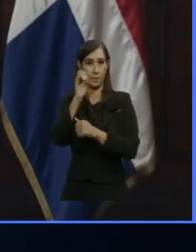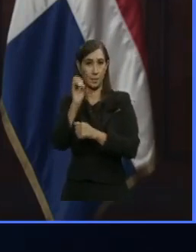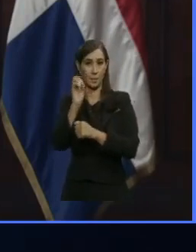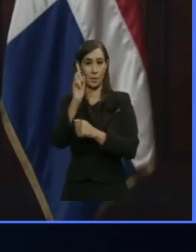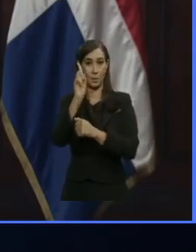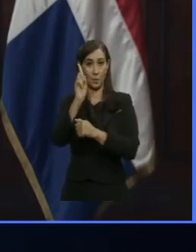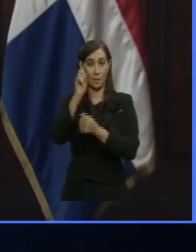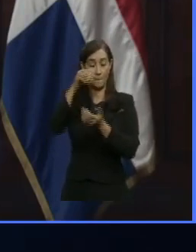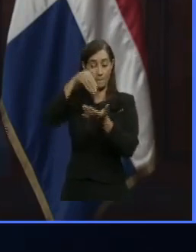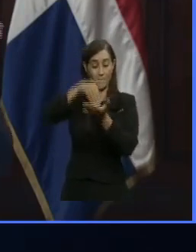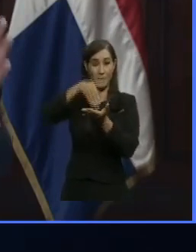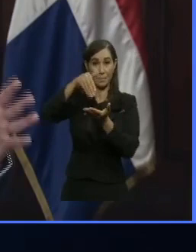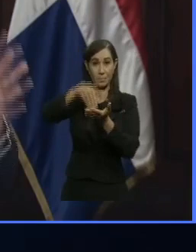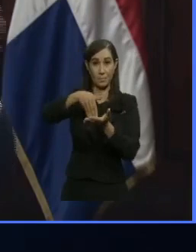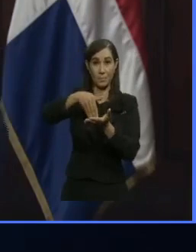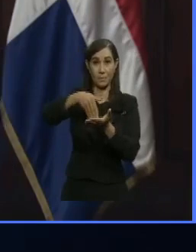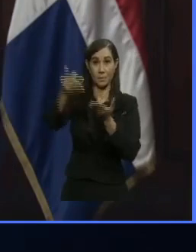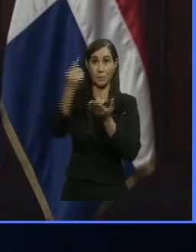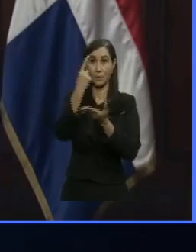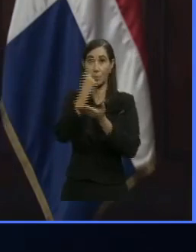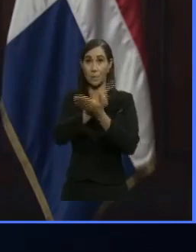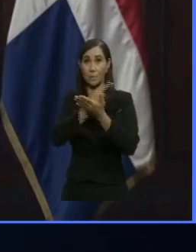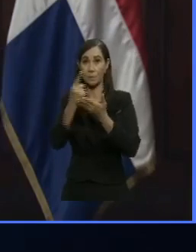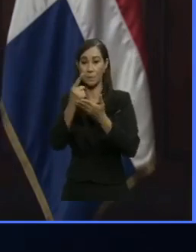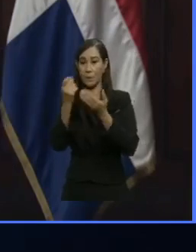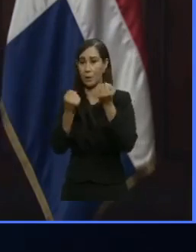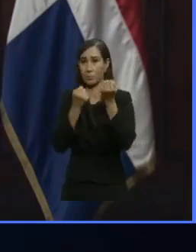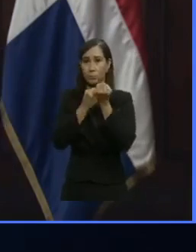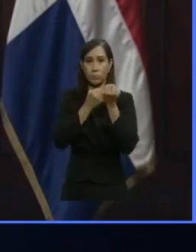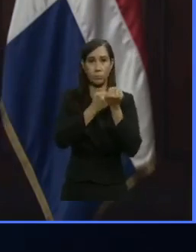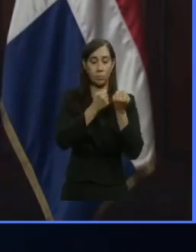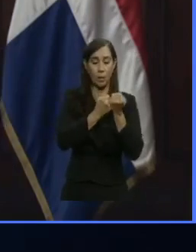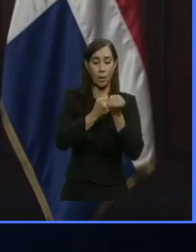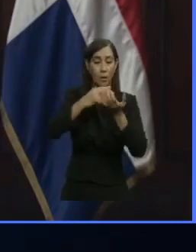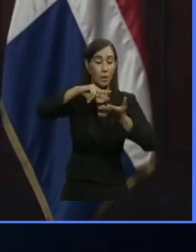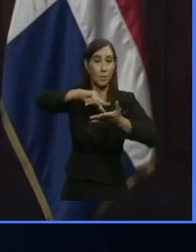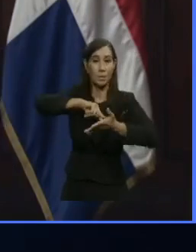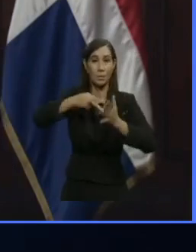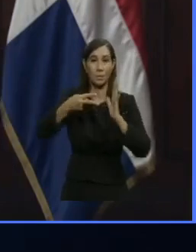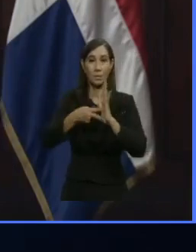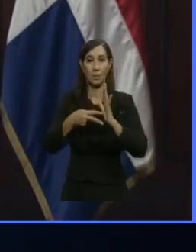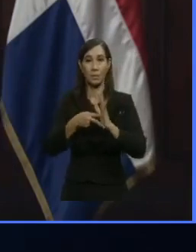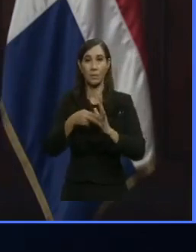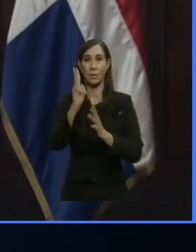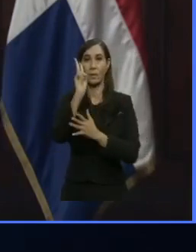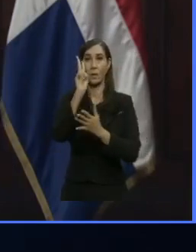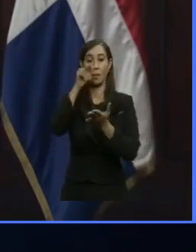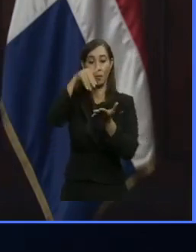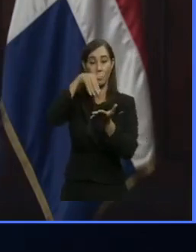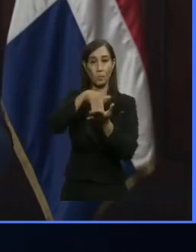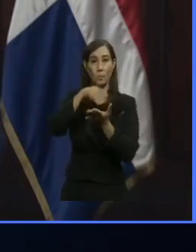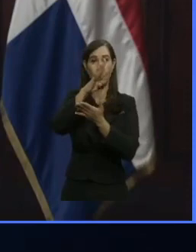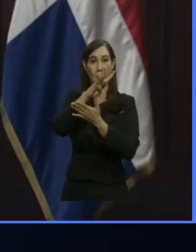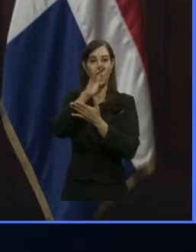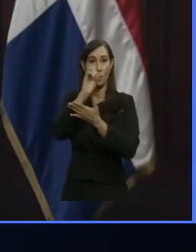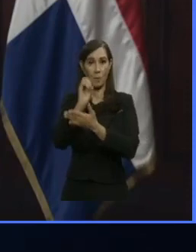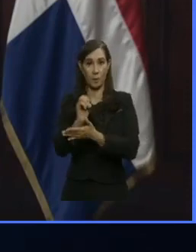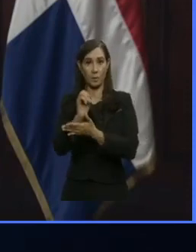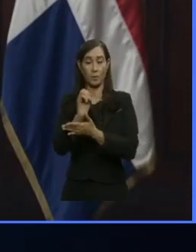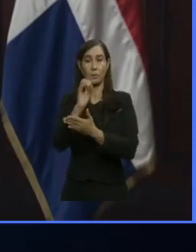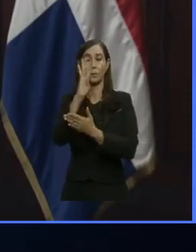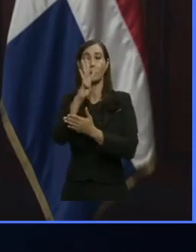la clase media con el tema del subsidio de los combustibles hay una información que no tuvo mucha